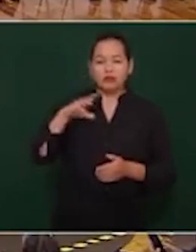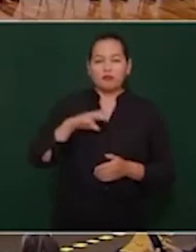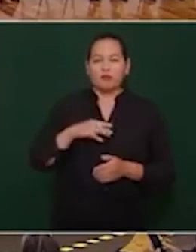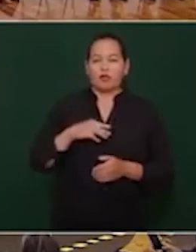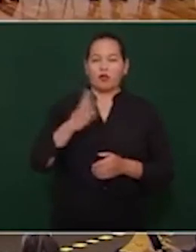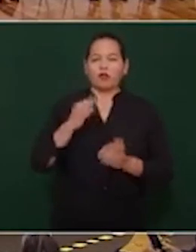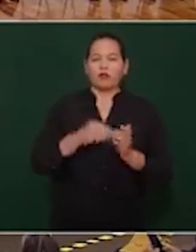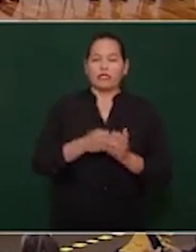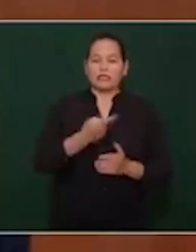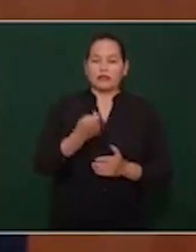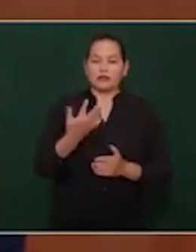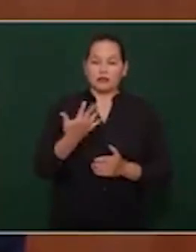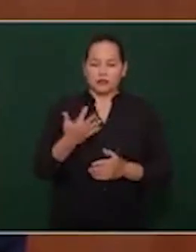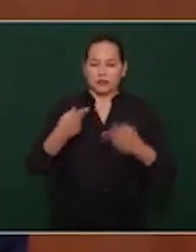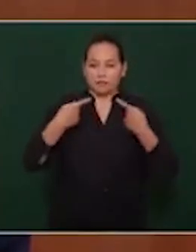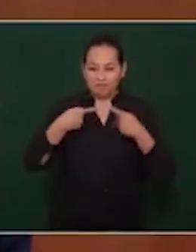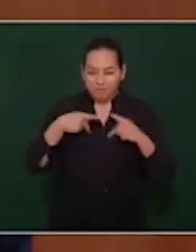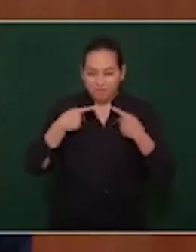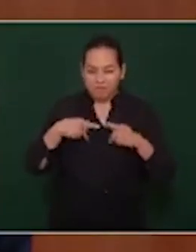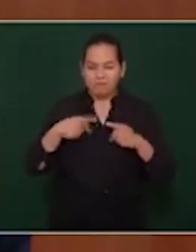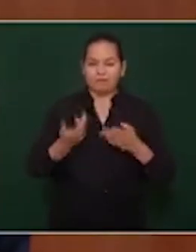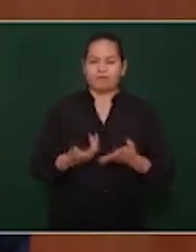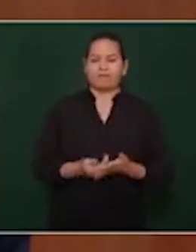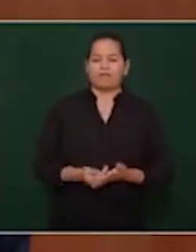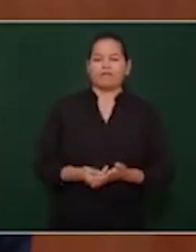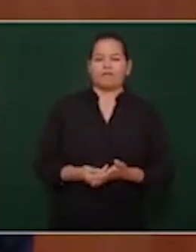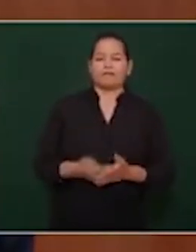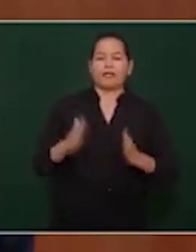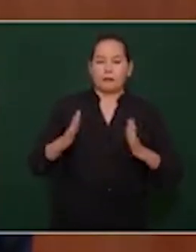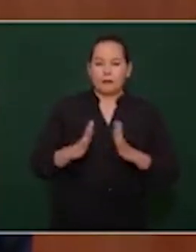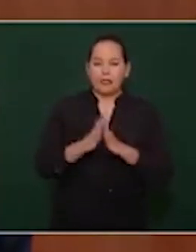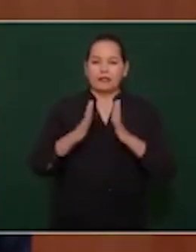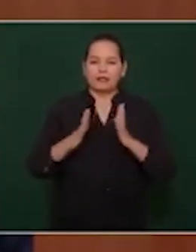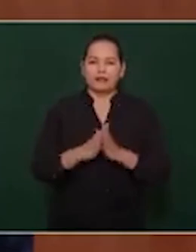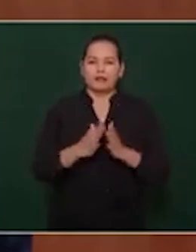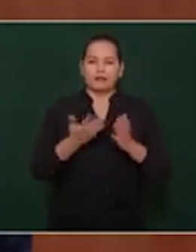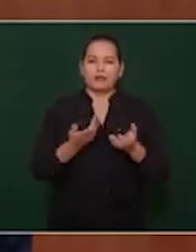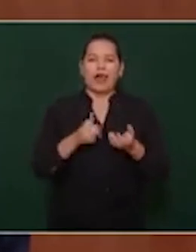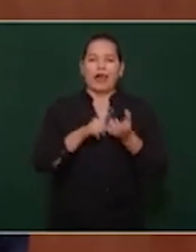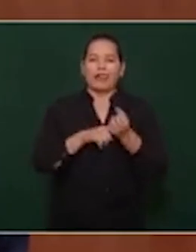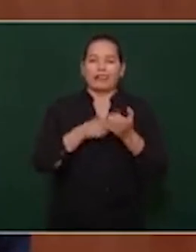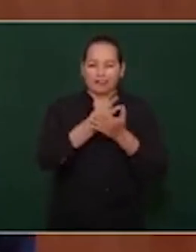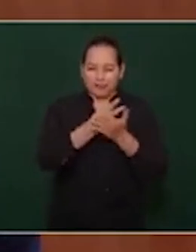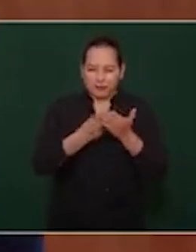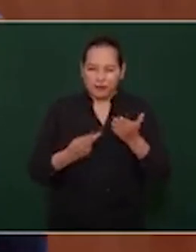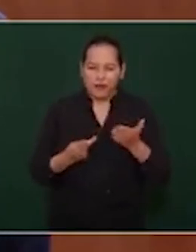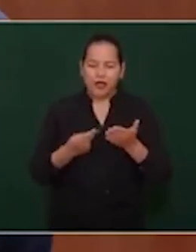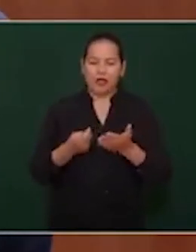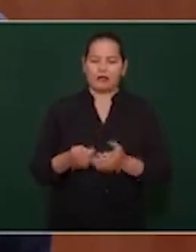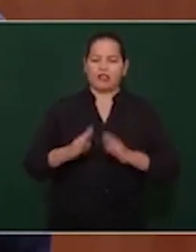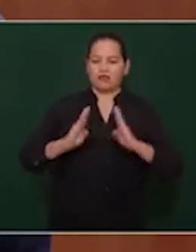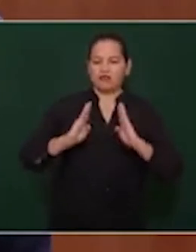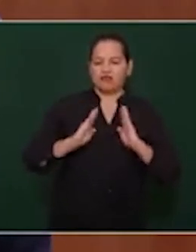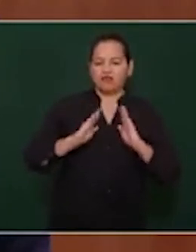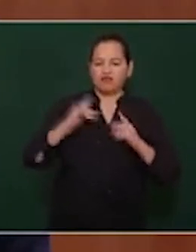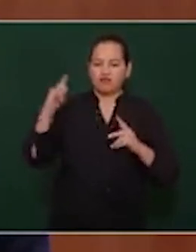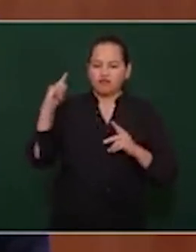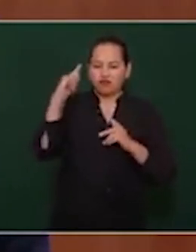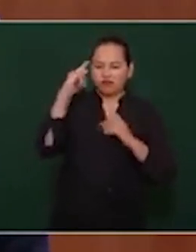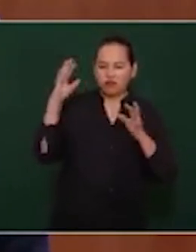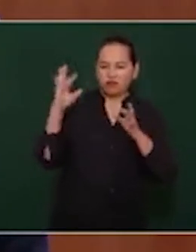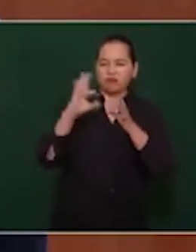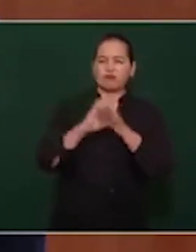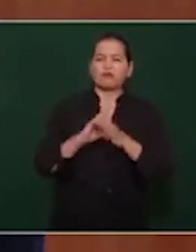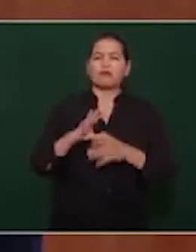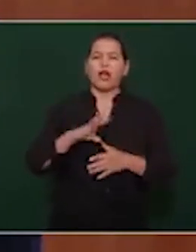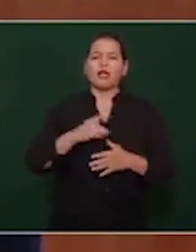4.153 elementos que participan dentro del plan, de lo que es el Ejército y Fuerza Aérea, 108 vehículos